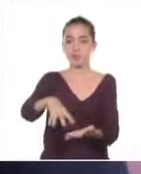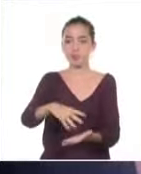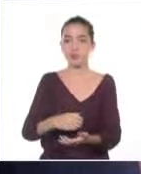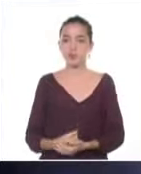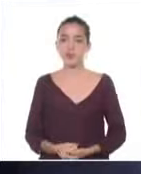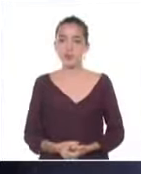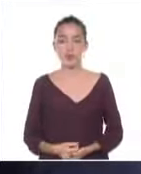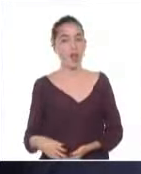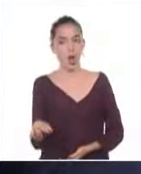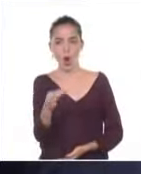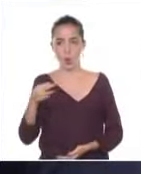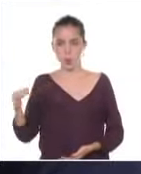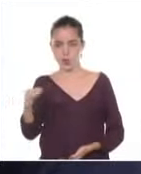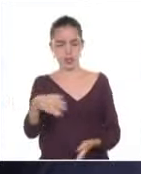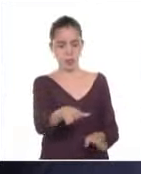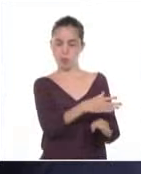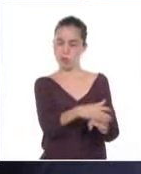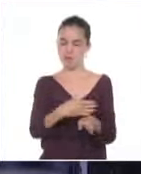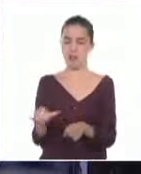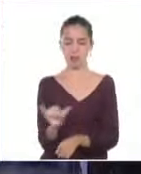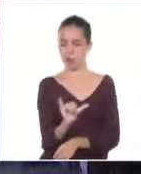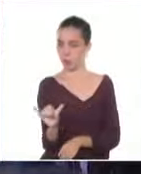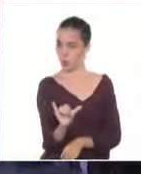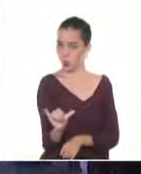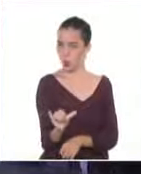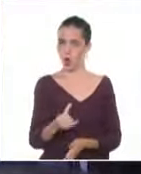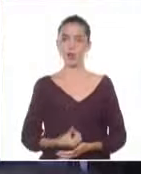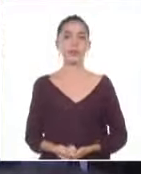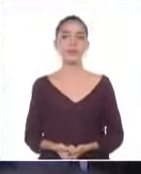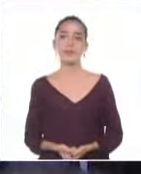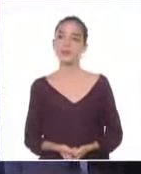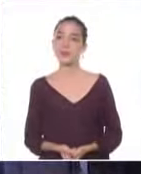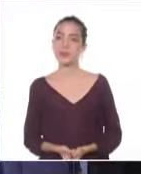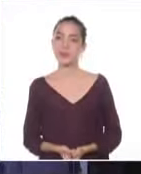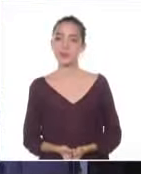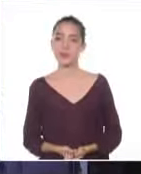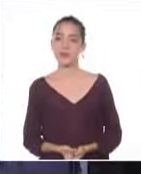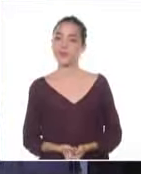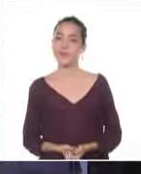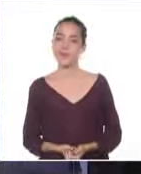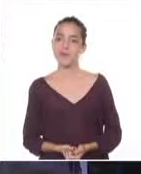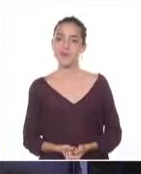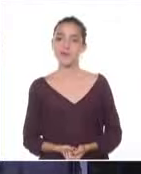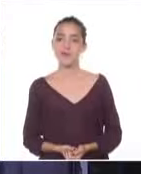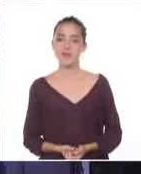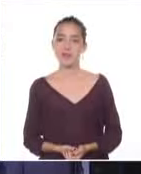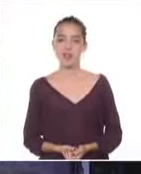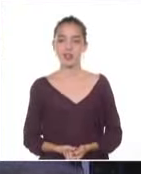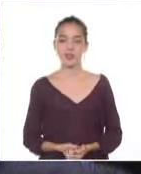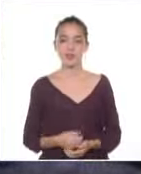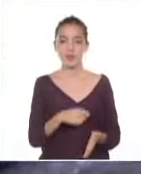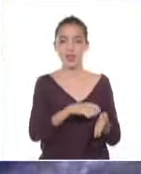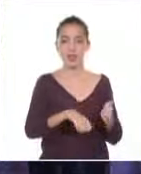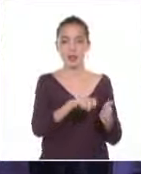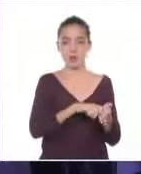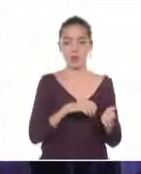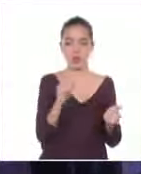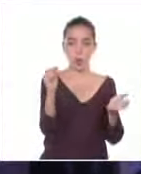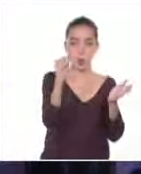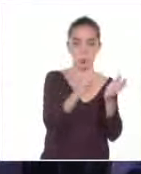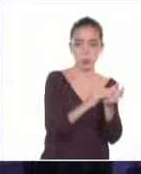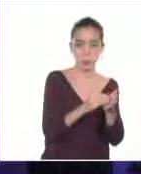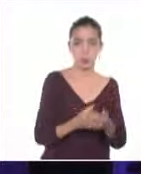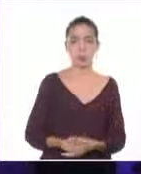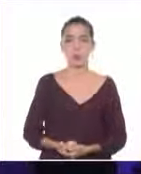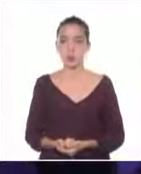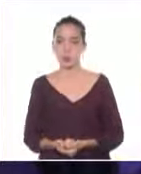los barrios, que es en definitiva donde incide este proyecto. Esto siempre es maravilloso, la posibilidad de llegar a